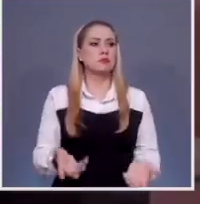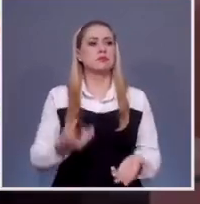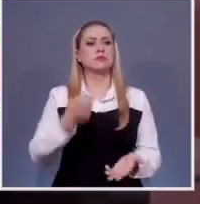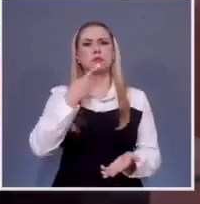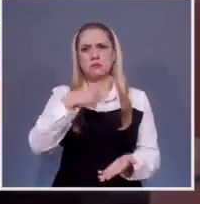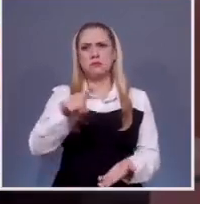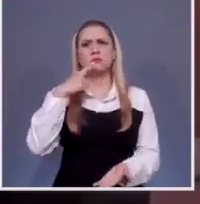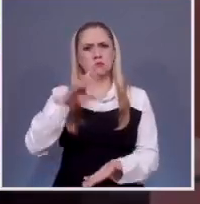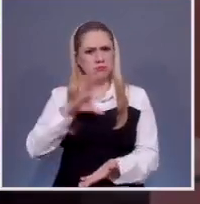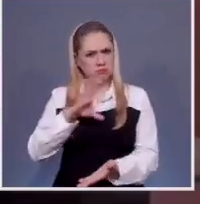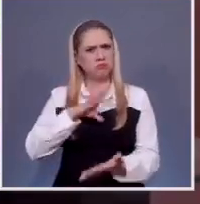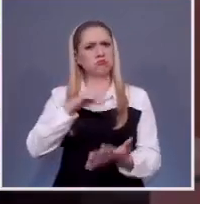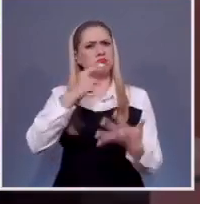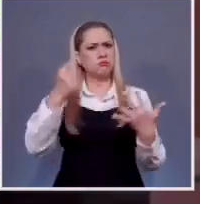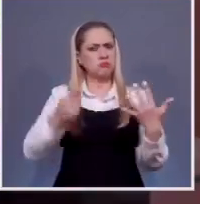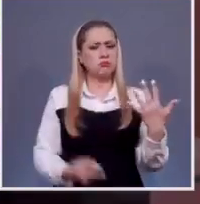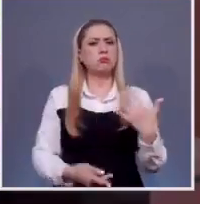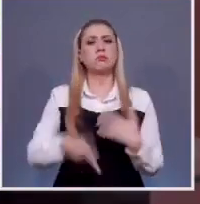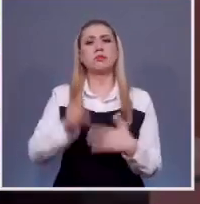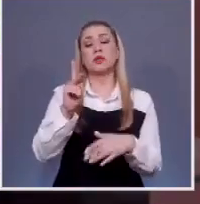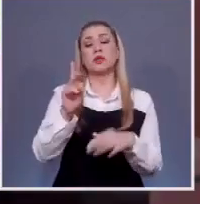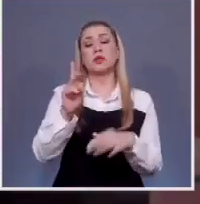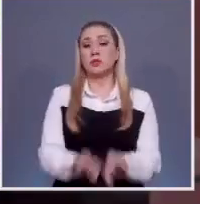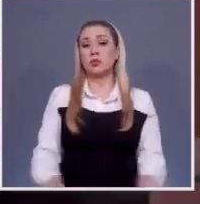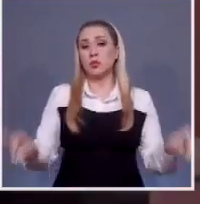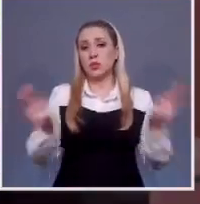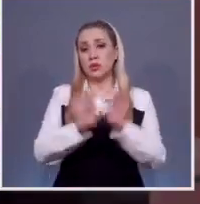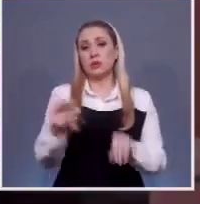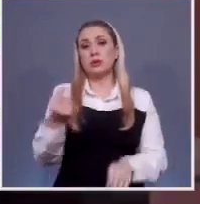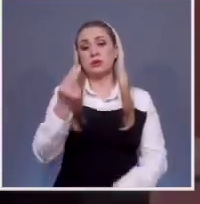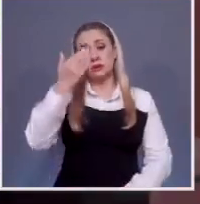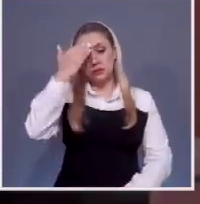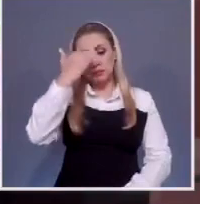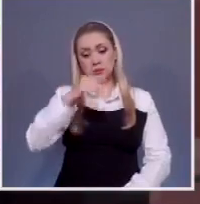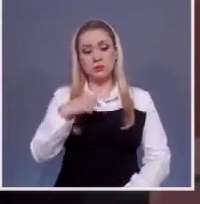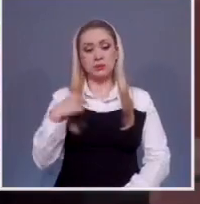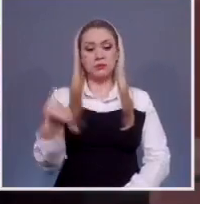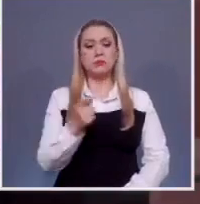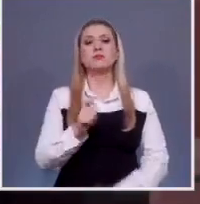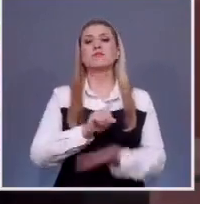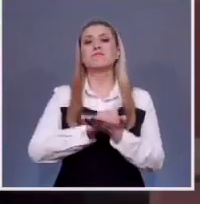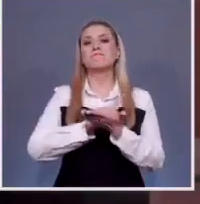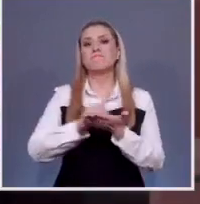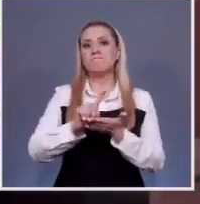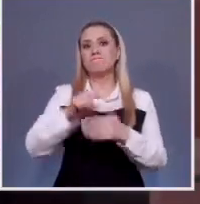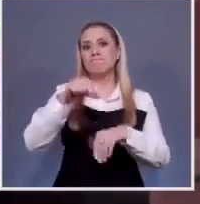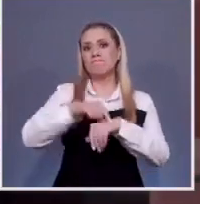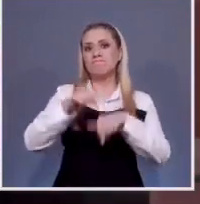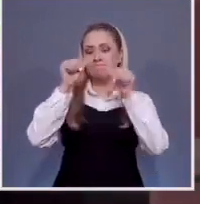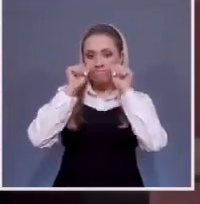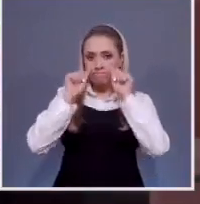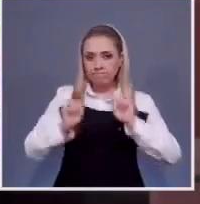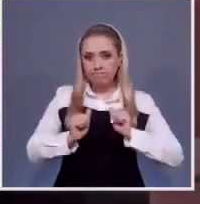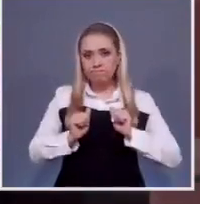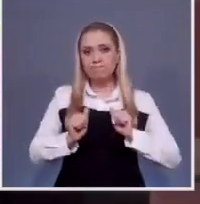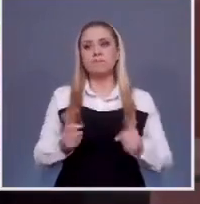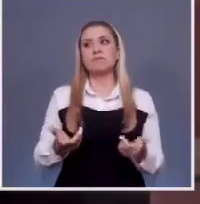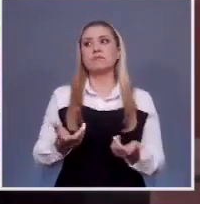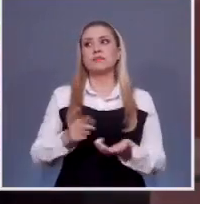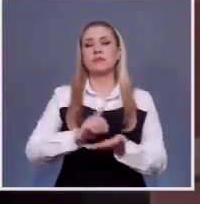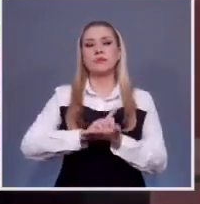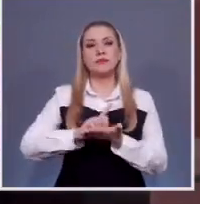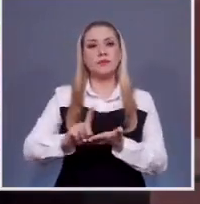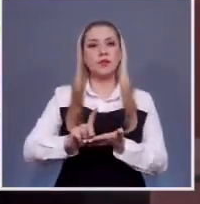pero es crucial, como decía la magistrada, que sepamos que nuestro derecho a la salud también, y nuestro derecho a una vida libre de violencia